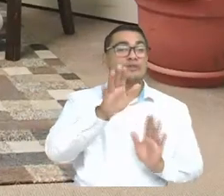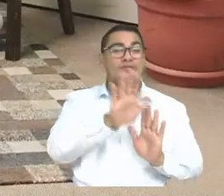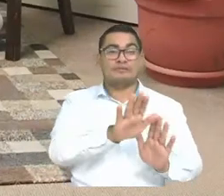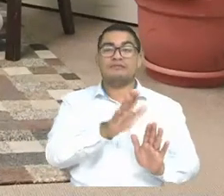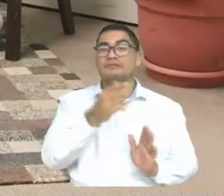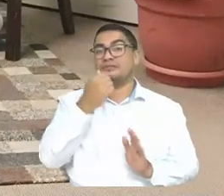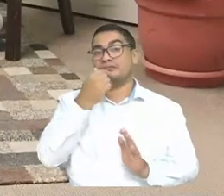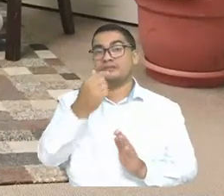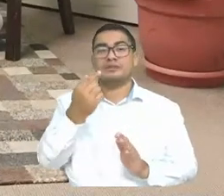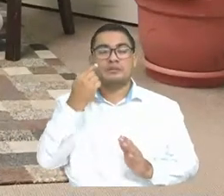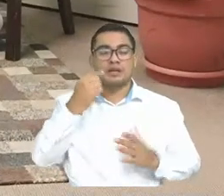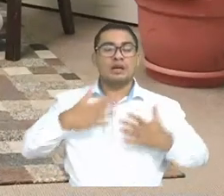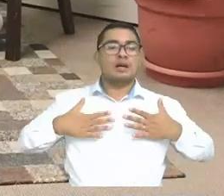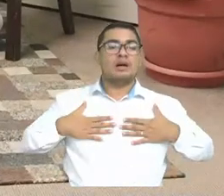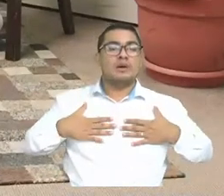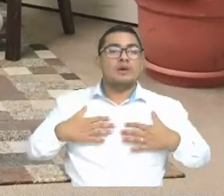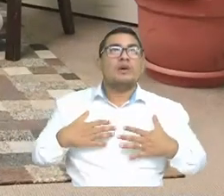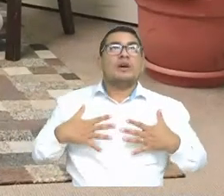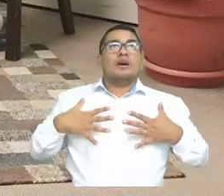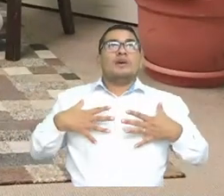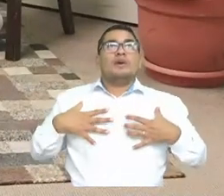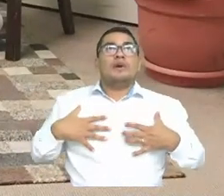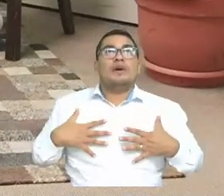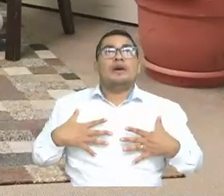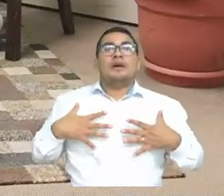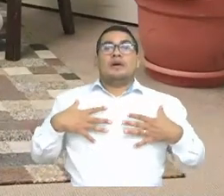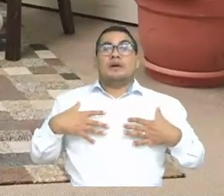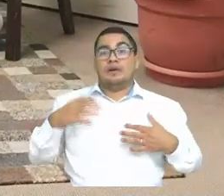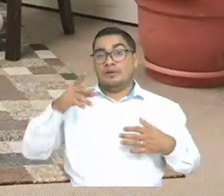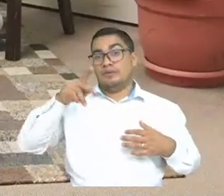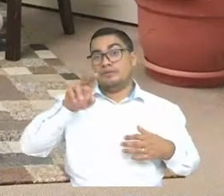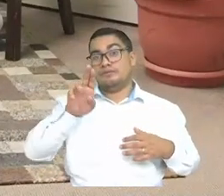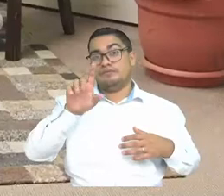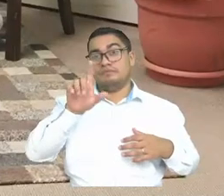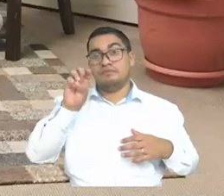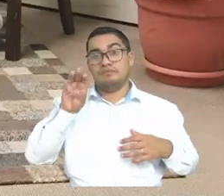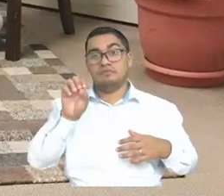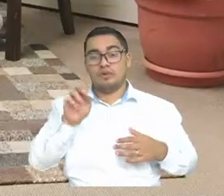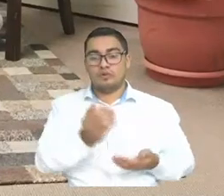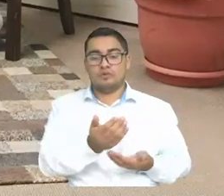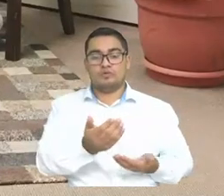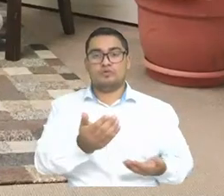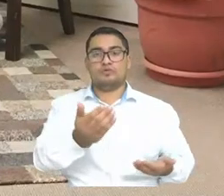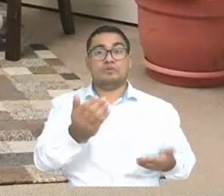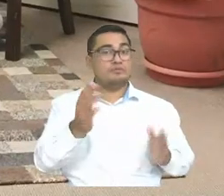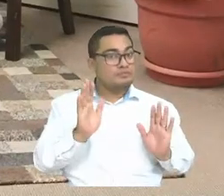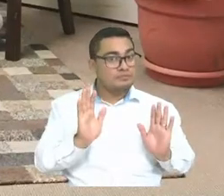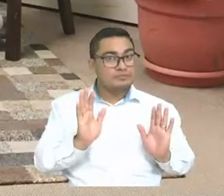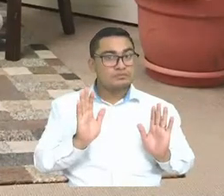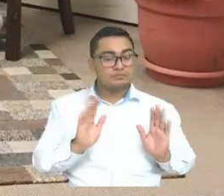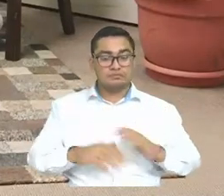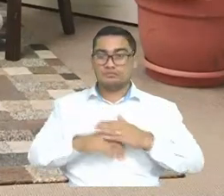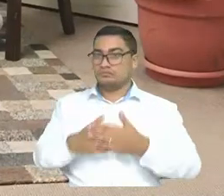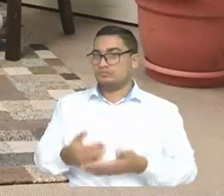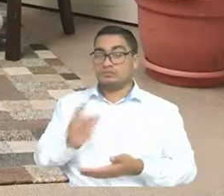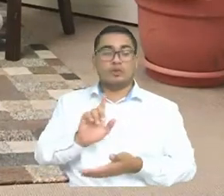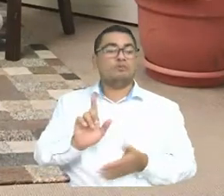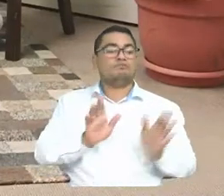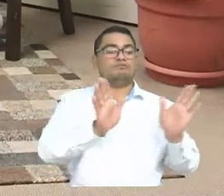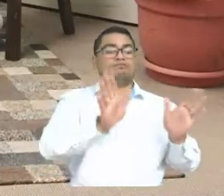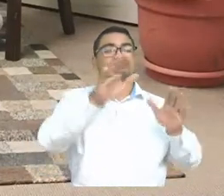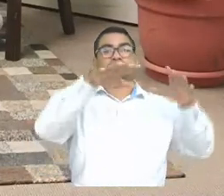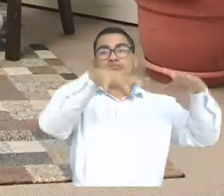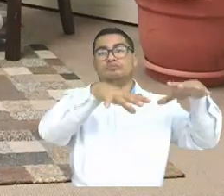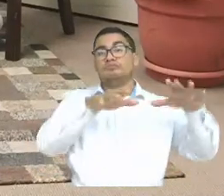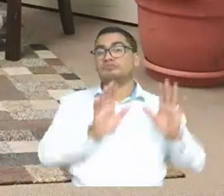ver la maduración pulmonar que el niño tiene que ir adquiriendo mediante el crecimiento, ya no naturalmente, es lógico, claro, ¿verdad?, que